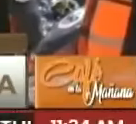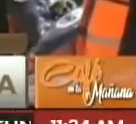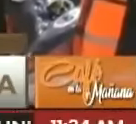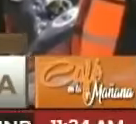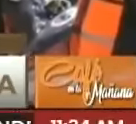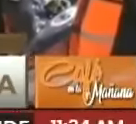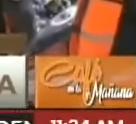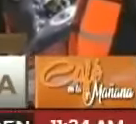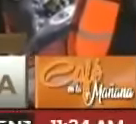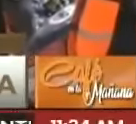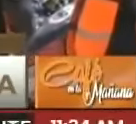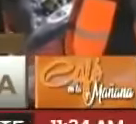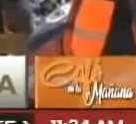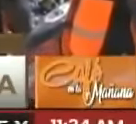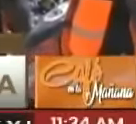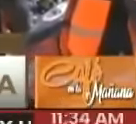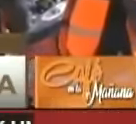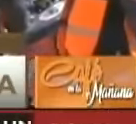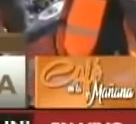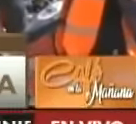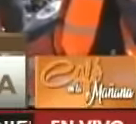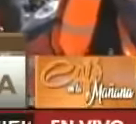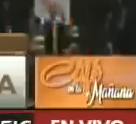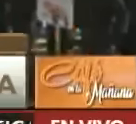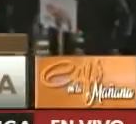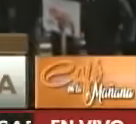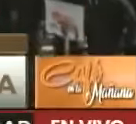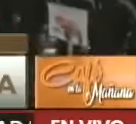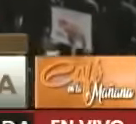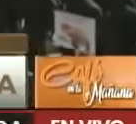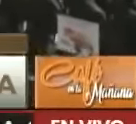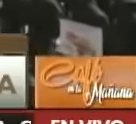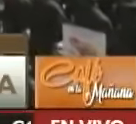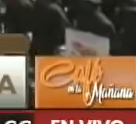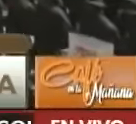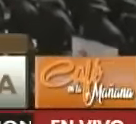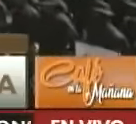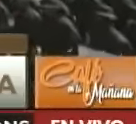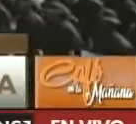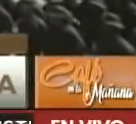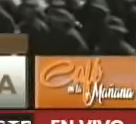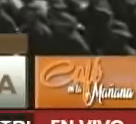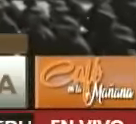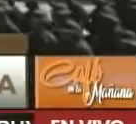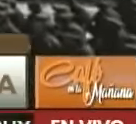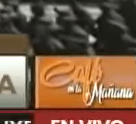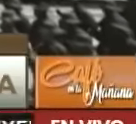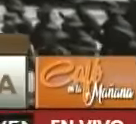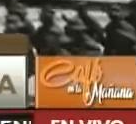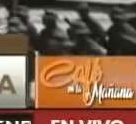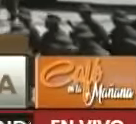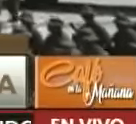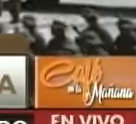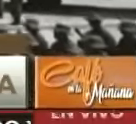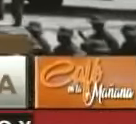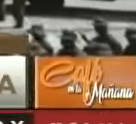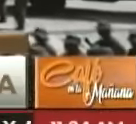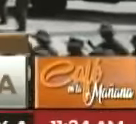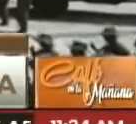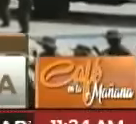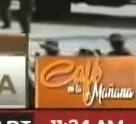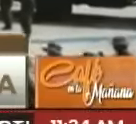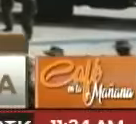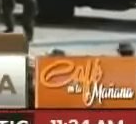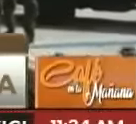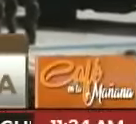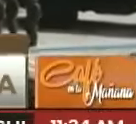ha habido presentación de programas diferentes. Esta vez no es así. Esta vez el